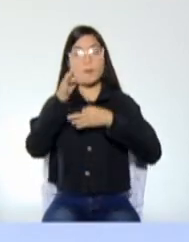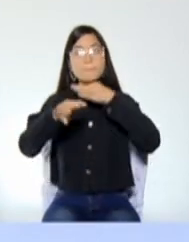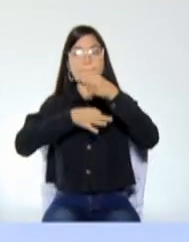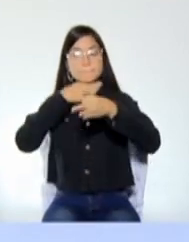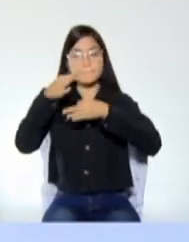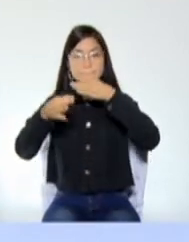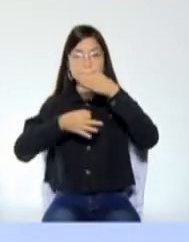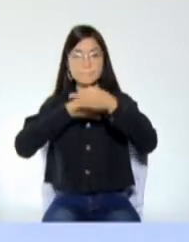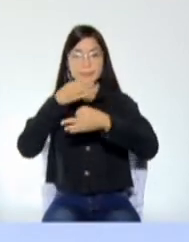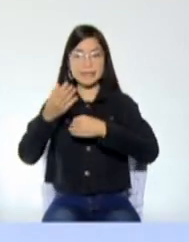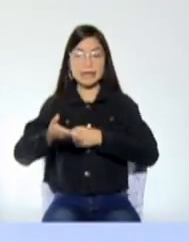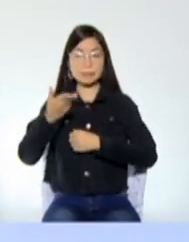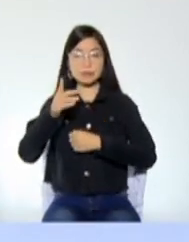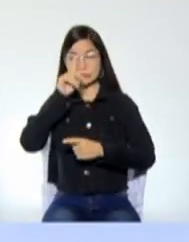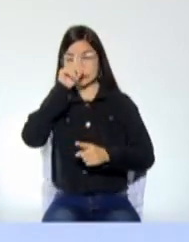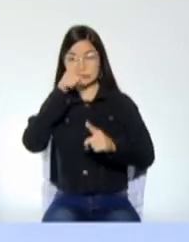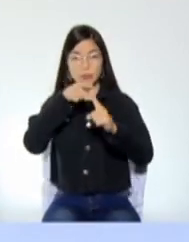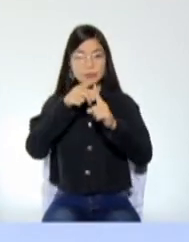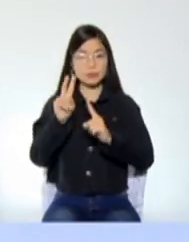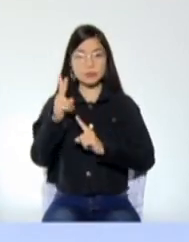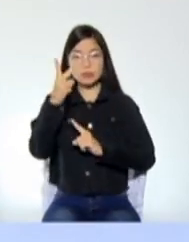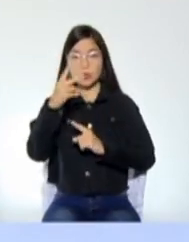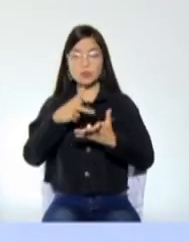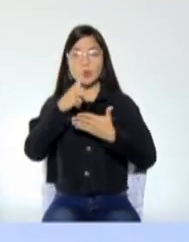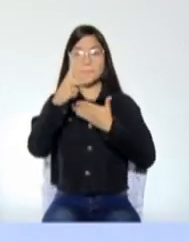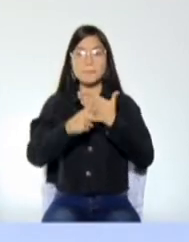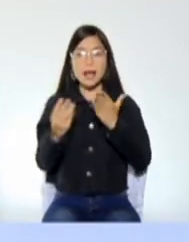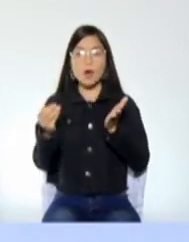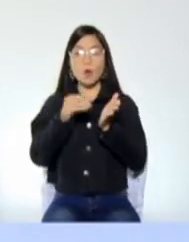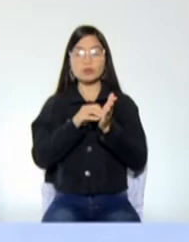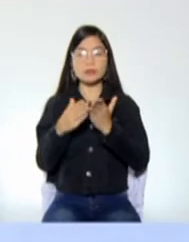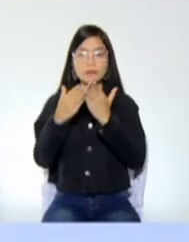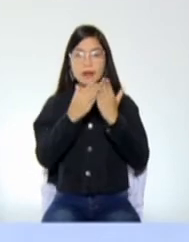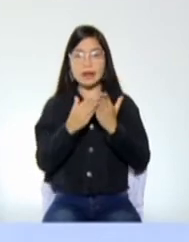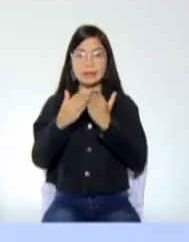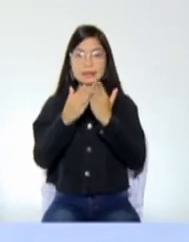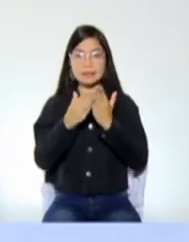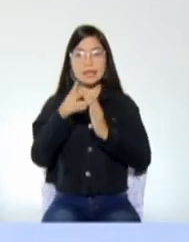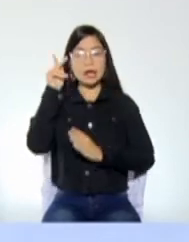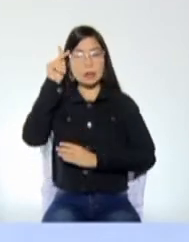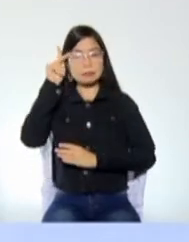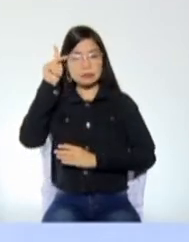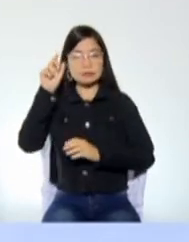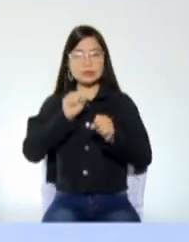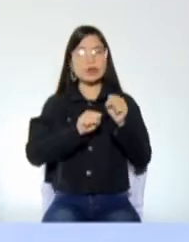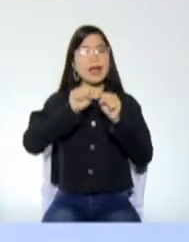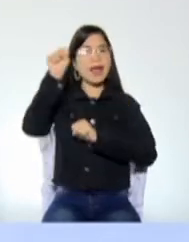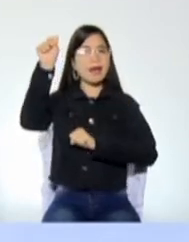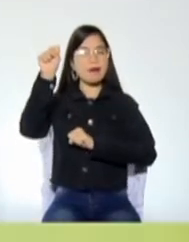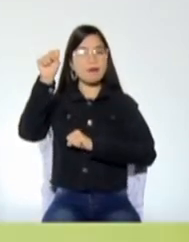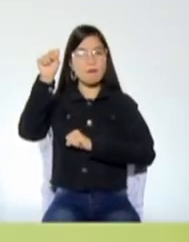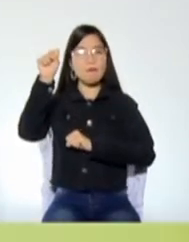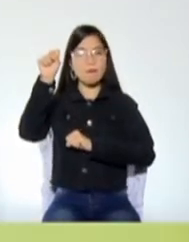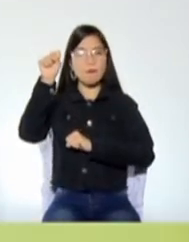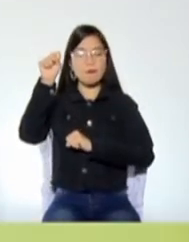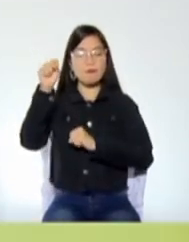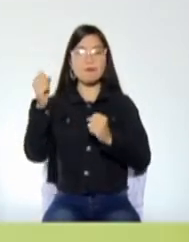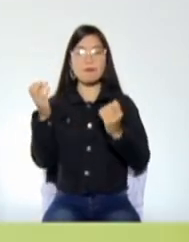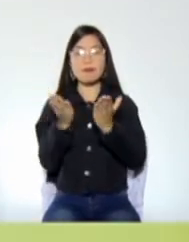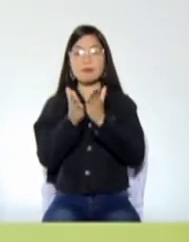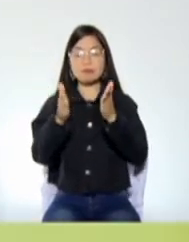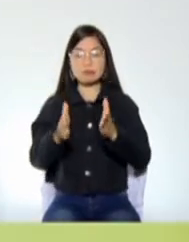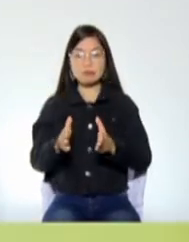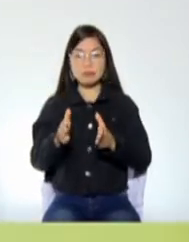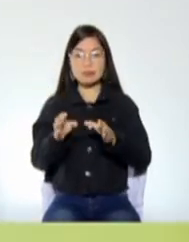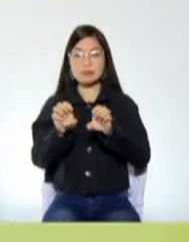han sido verdaderos héroes anónimos en estos tiempos de pandemia. Han podido llevar a la población con necesidades educativas especiales y o con